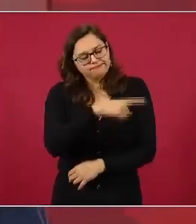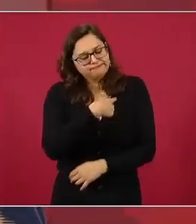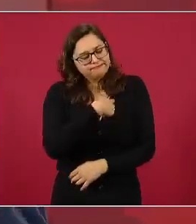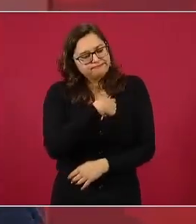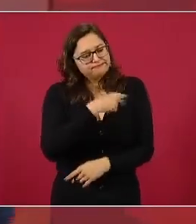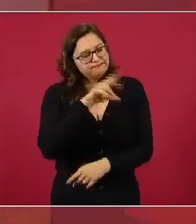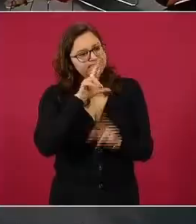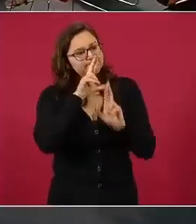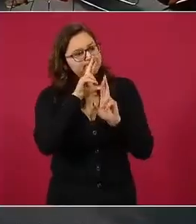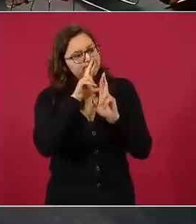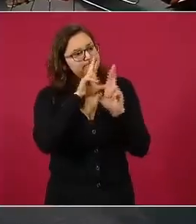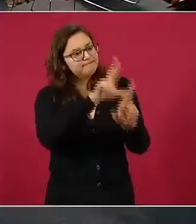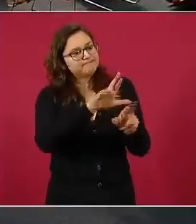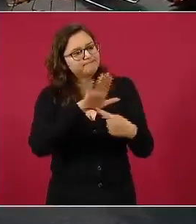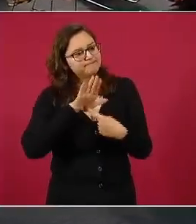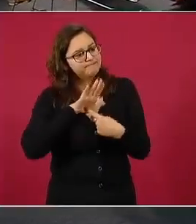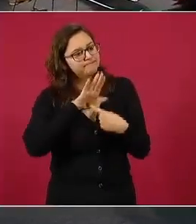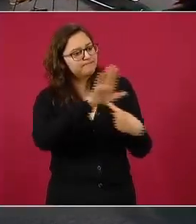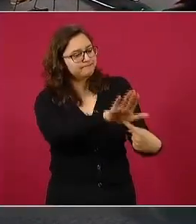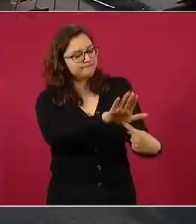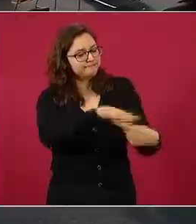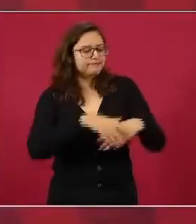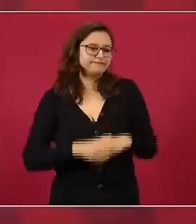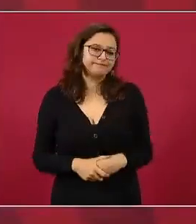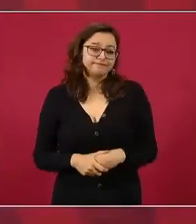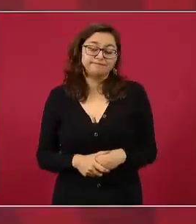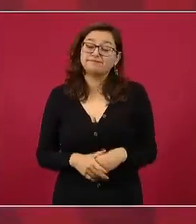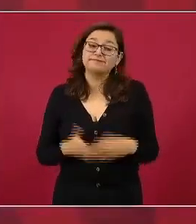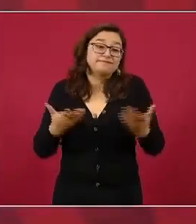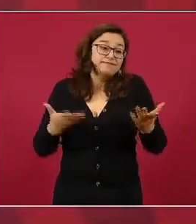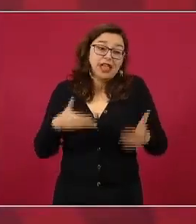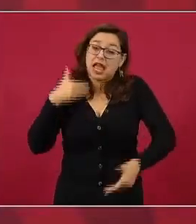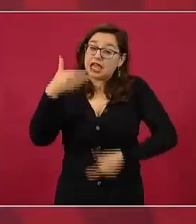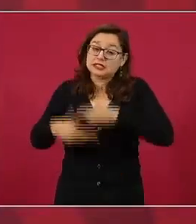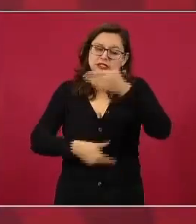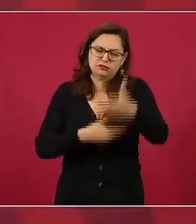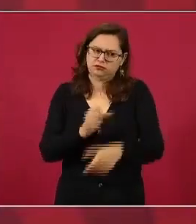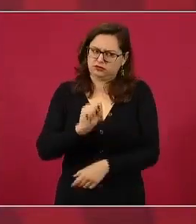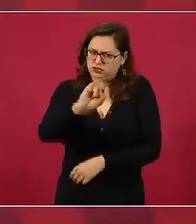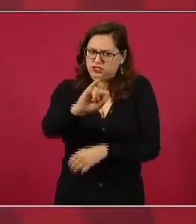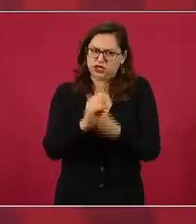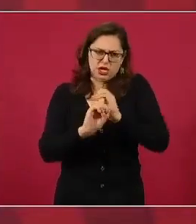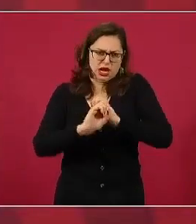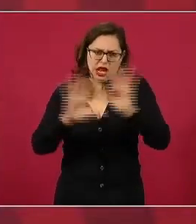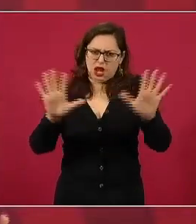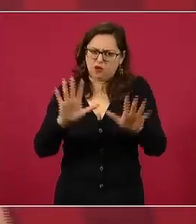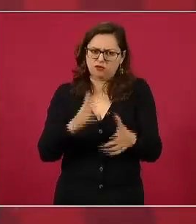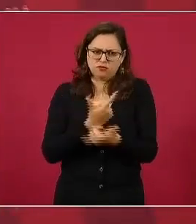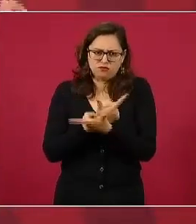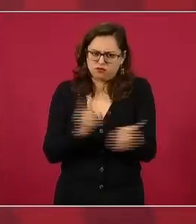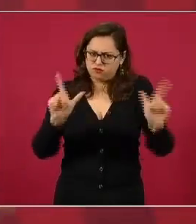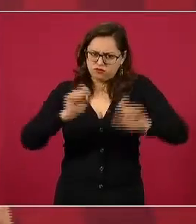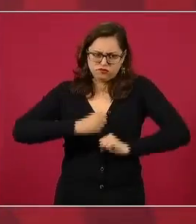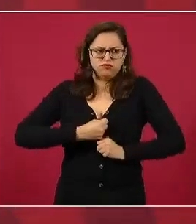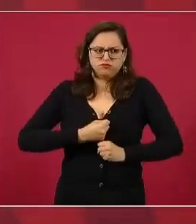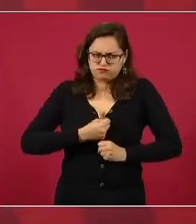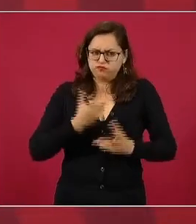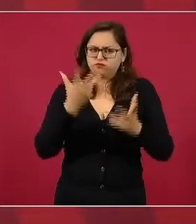y desde luego con el compromiso de respetar la libertad de expresión a todos.